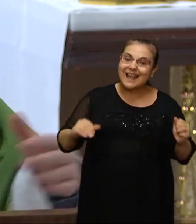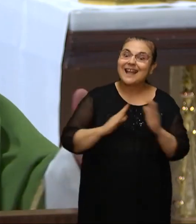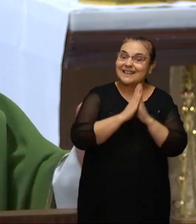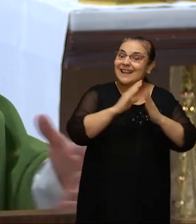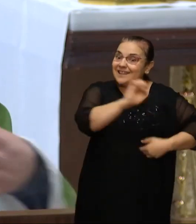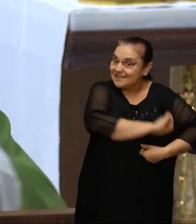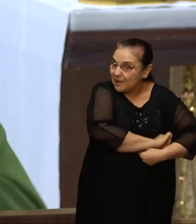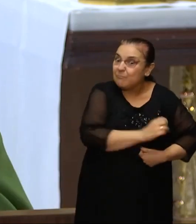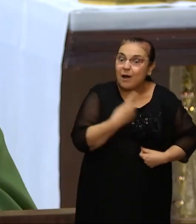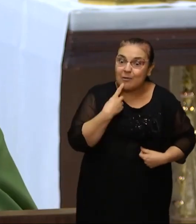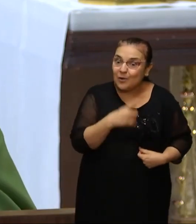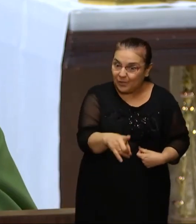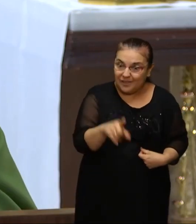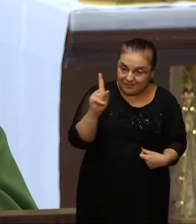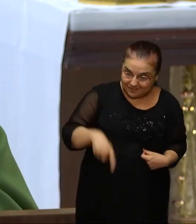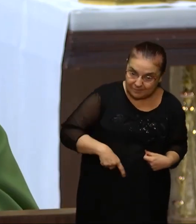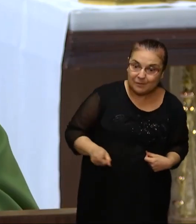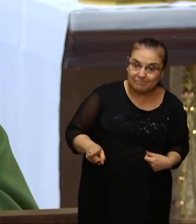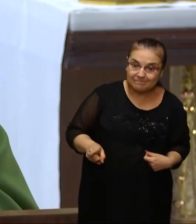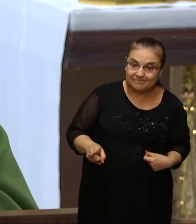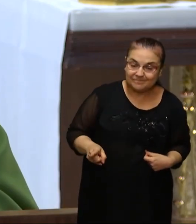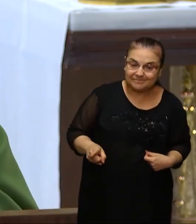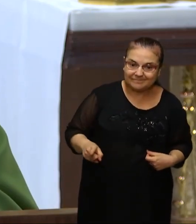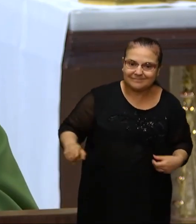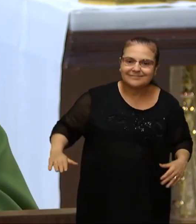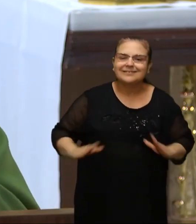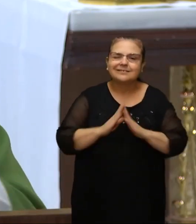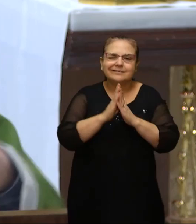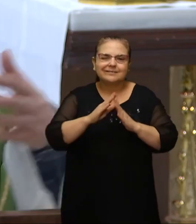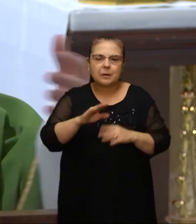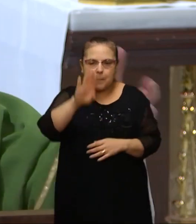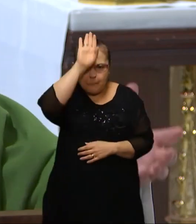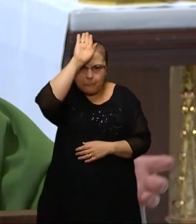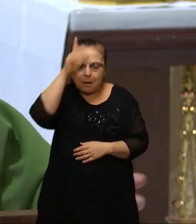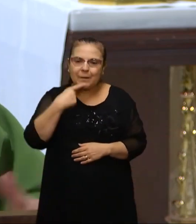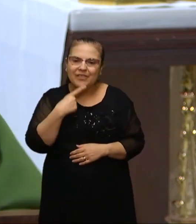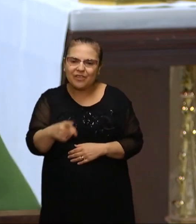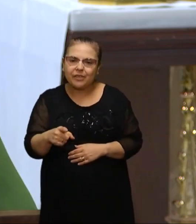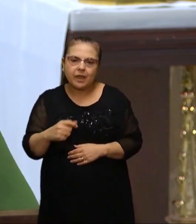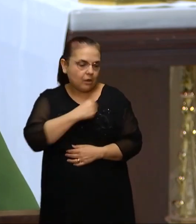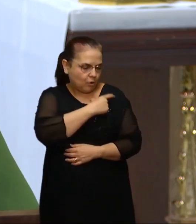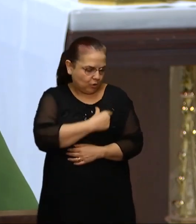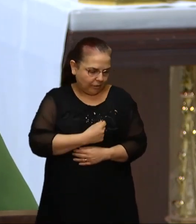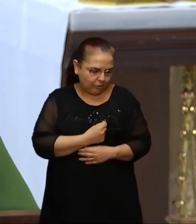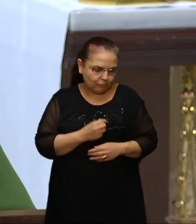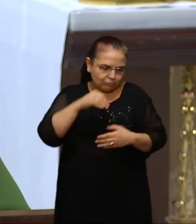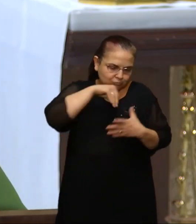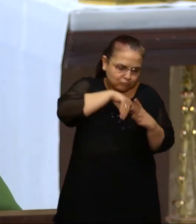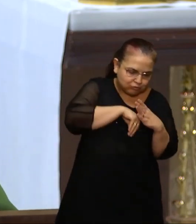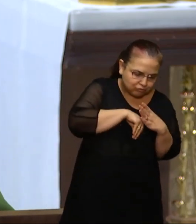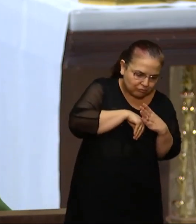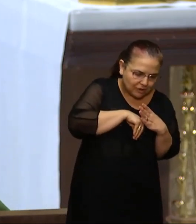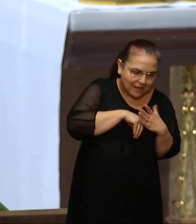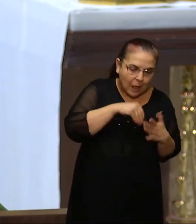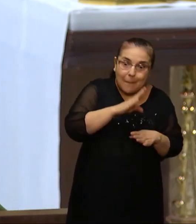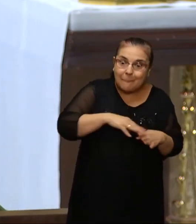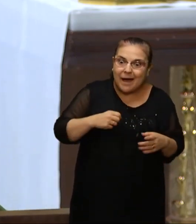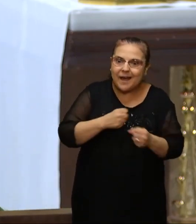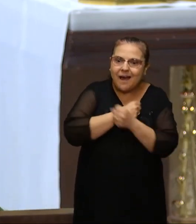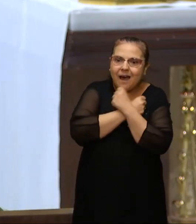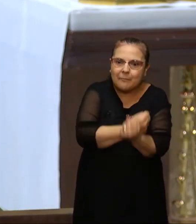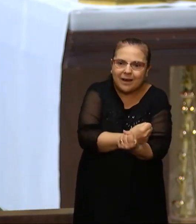mismo que el Señor nos amó tenemos que mirar lo que nos dice el papa lo más profundo del corazón para poder amar a los